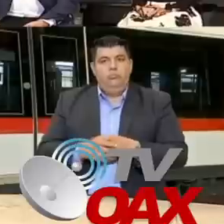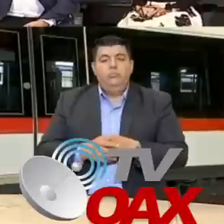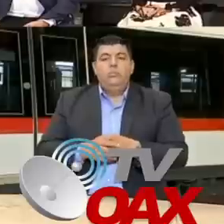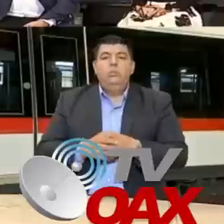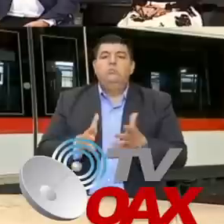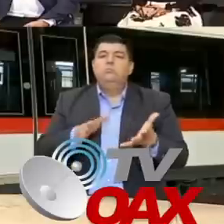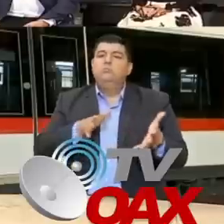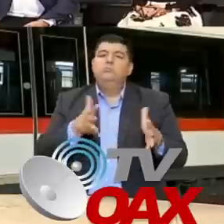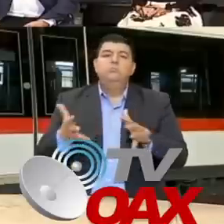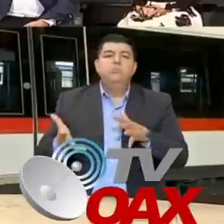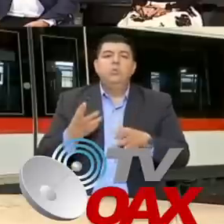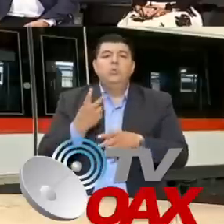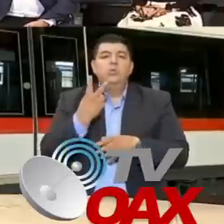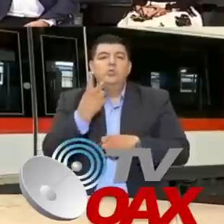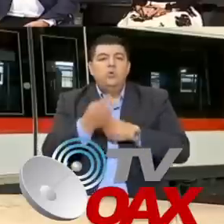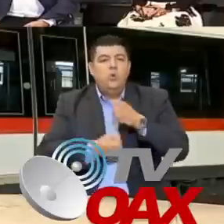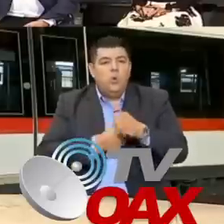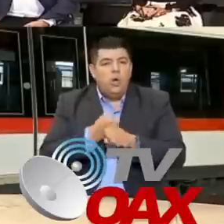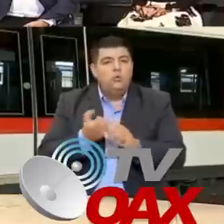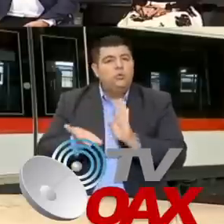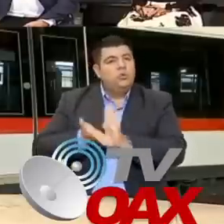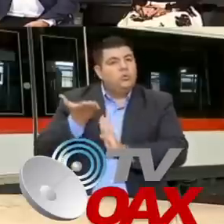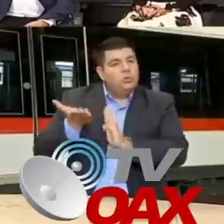llevaría 2 años.